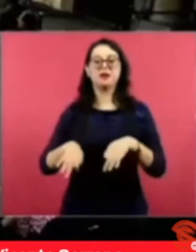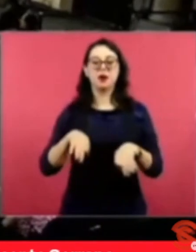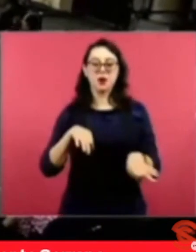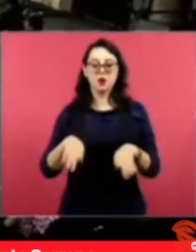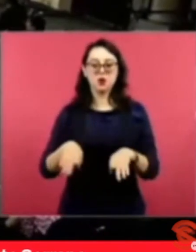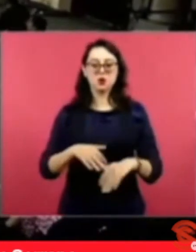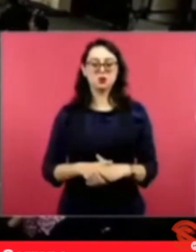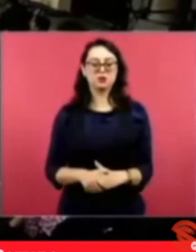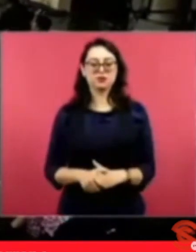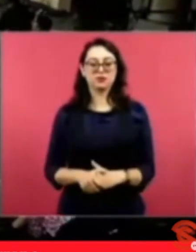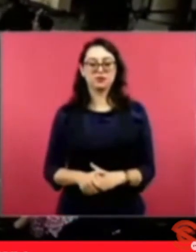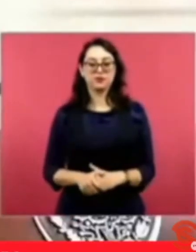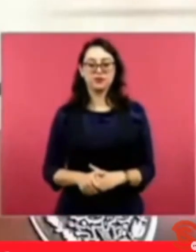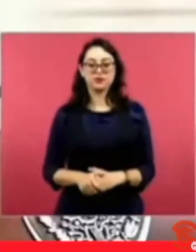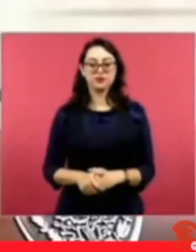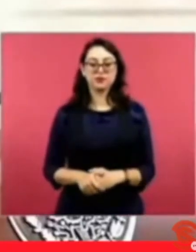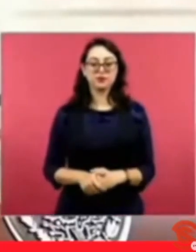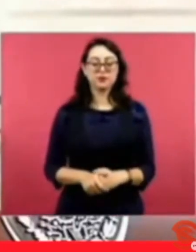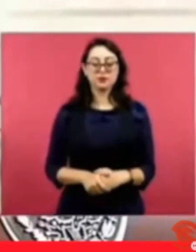Sí,